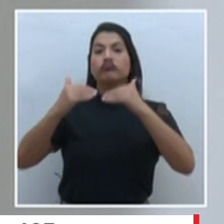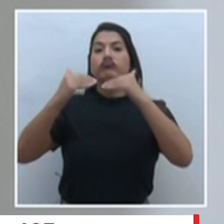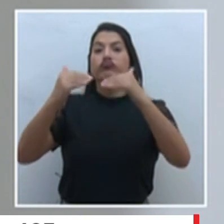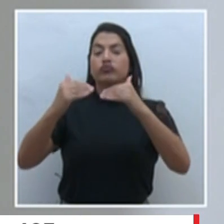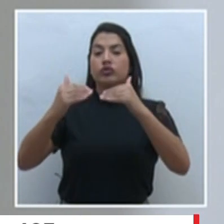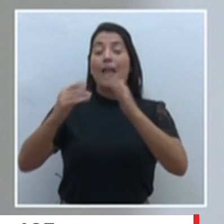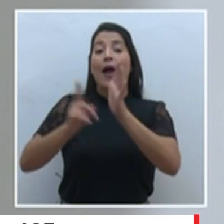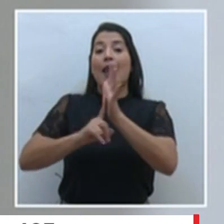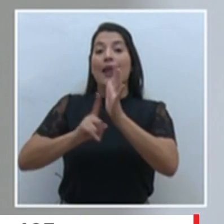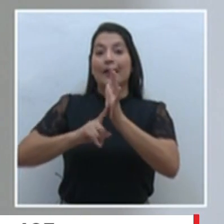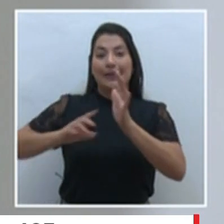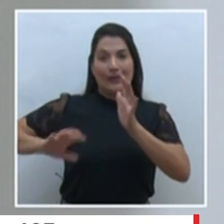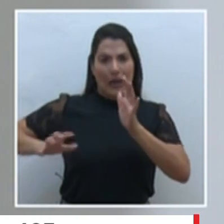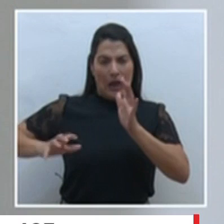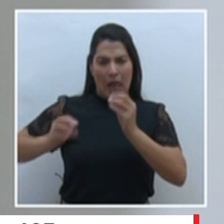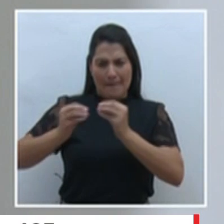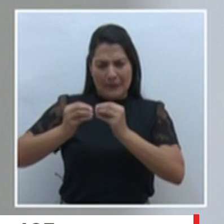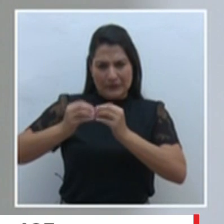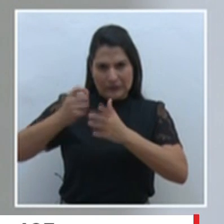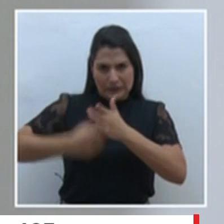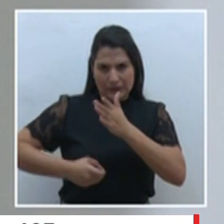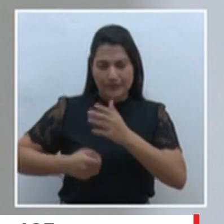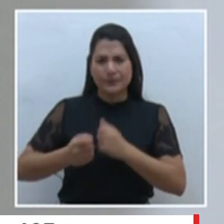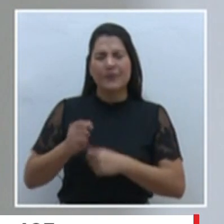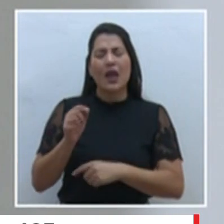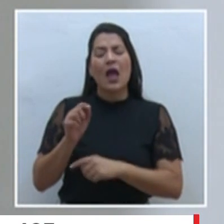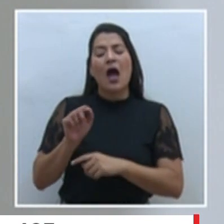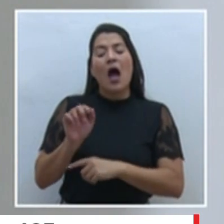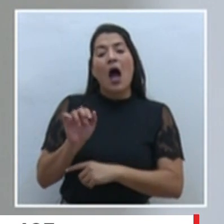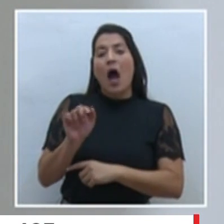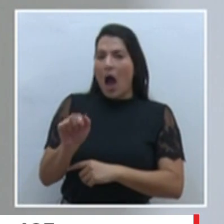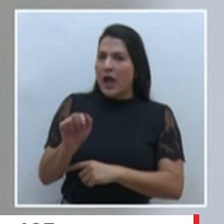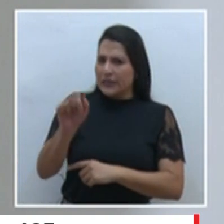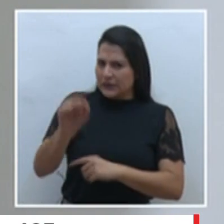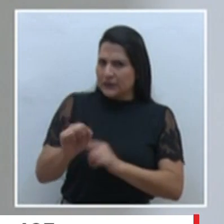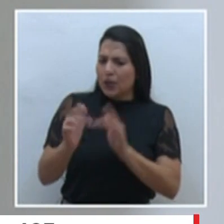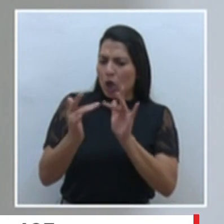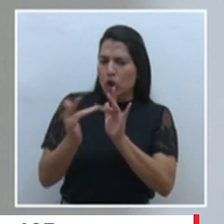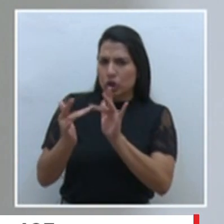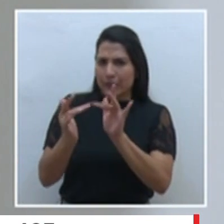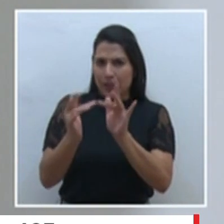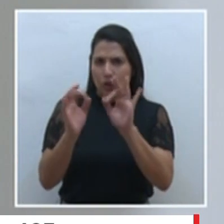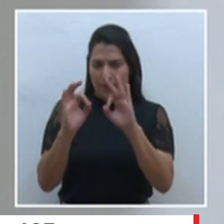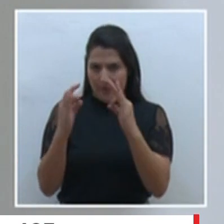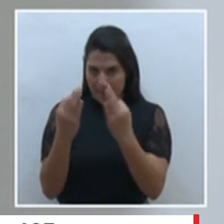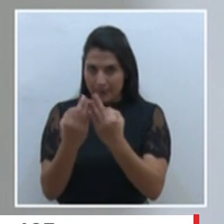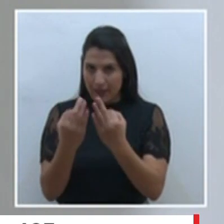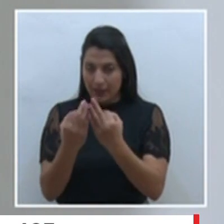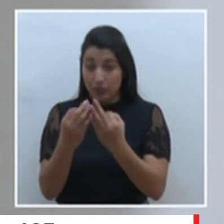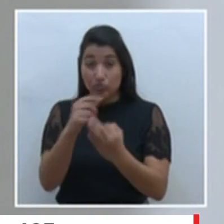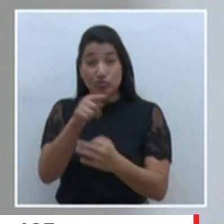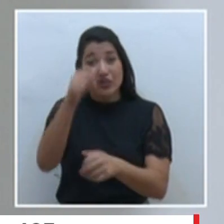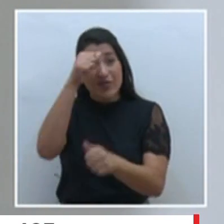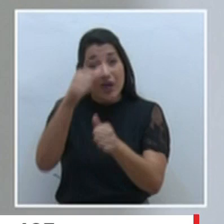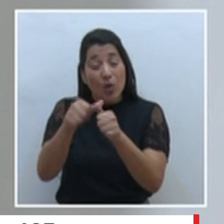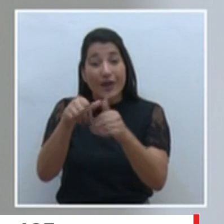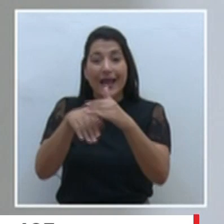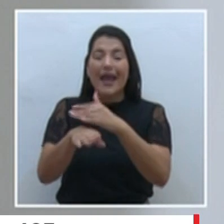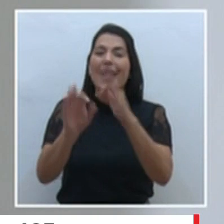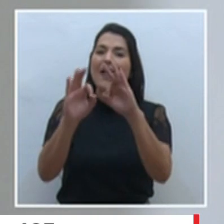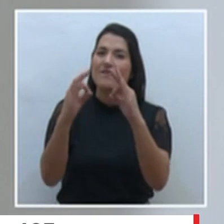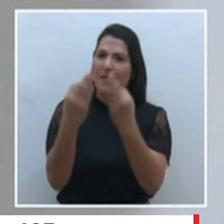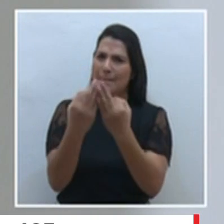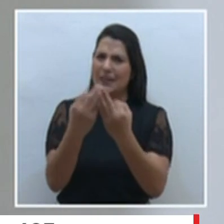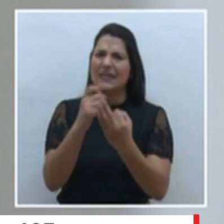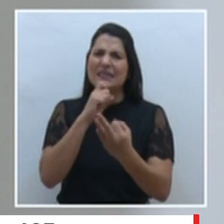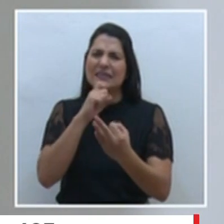contacto, por ejemplo, claro que sí ha habido contacto familiar, ha habido en el núcleo familiar, recordemos que es muy difícil, por eso manejamos el